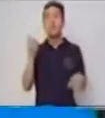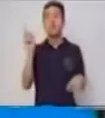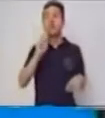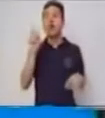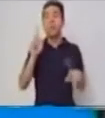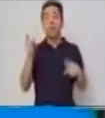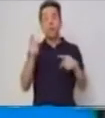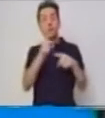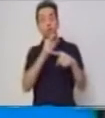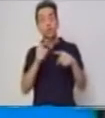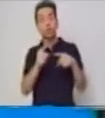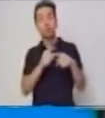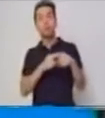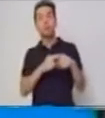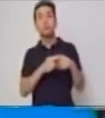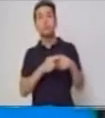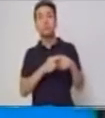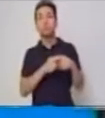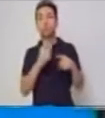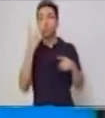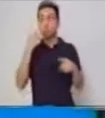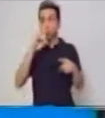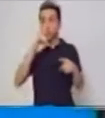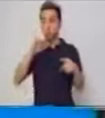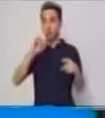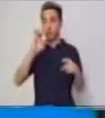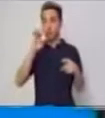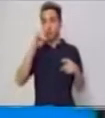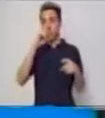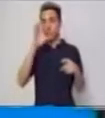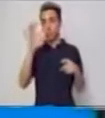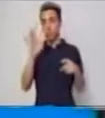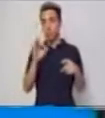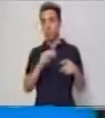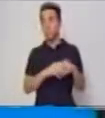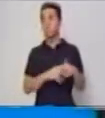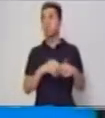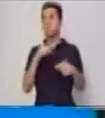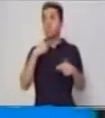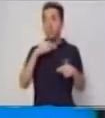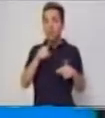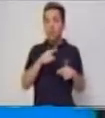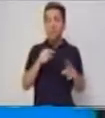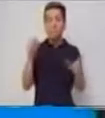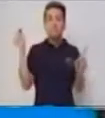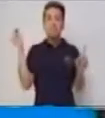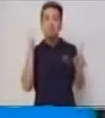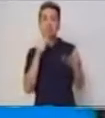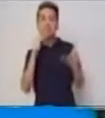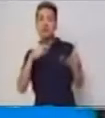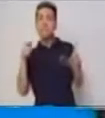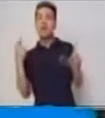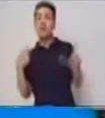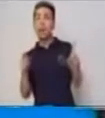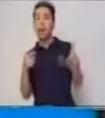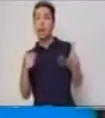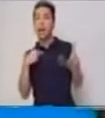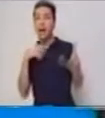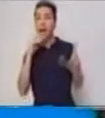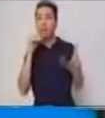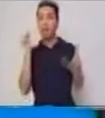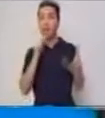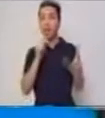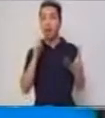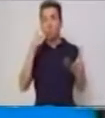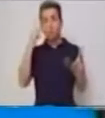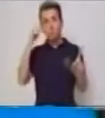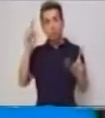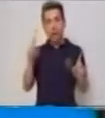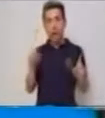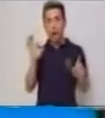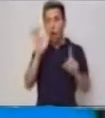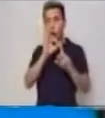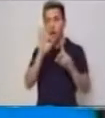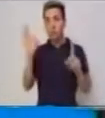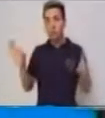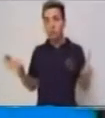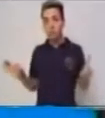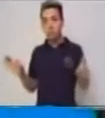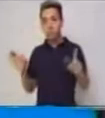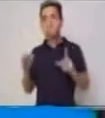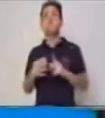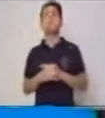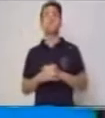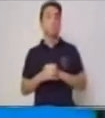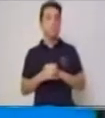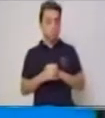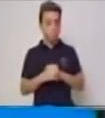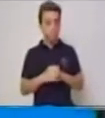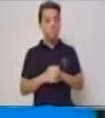sujeto. El sujeto es de quien estamos hablando en la oración. Estamos hablando de él, ¿verdad? ¿Y